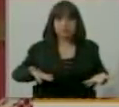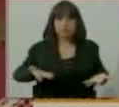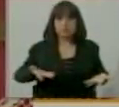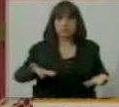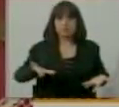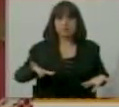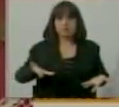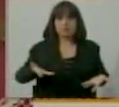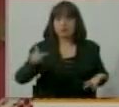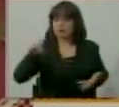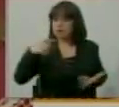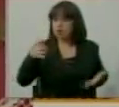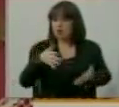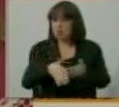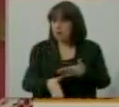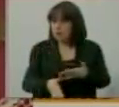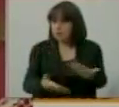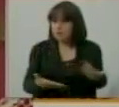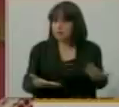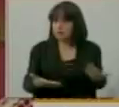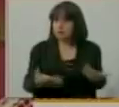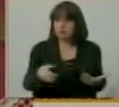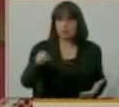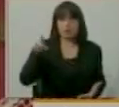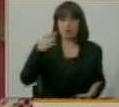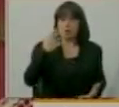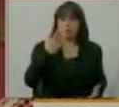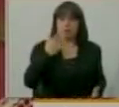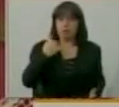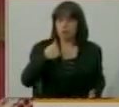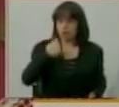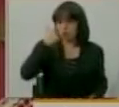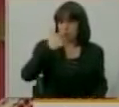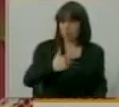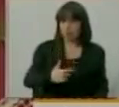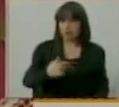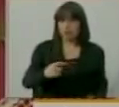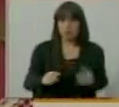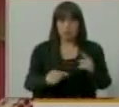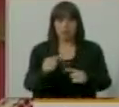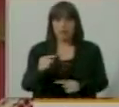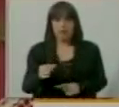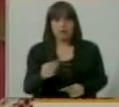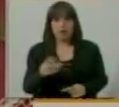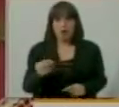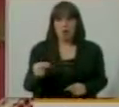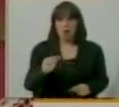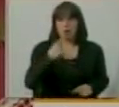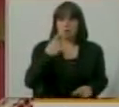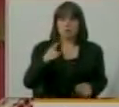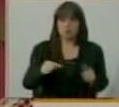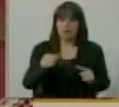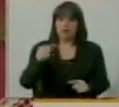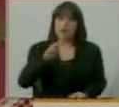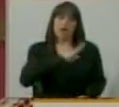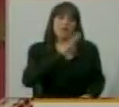Revísese. Si a usted, si a mí mañana, este que está aquí, bueno, menos mañana que pasa el Nacional a ser parte